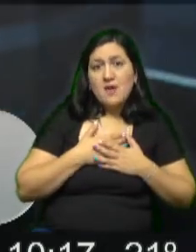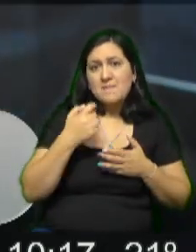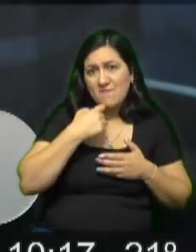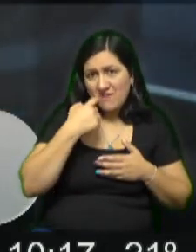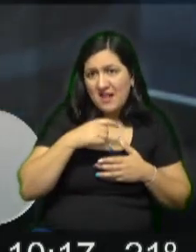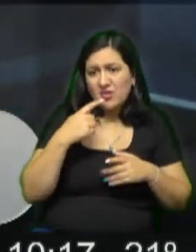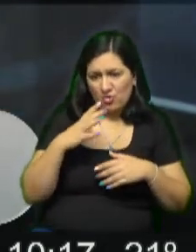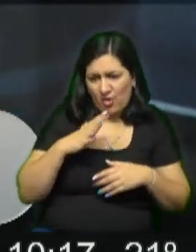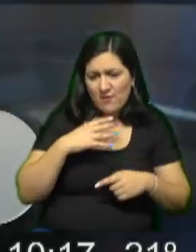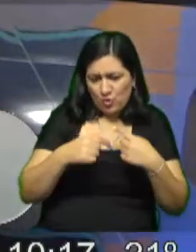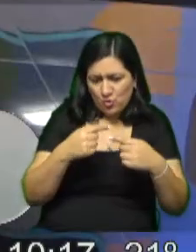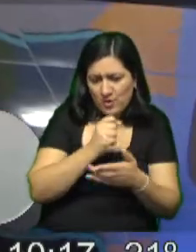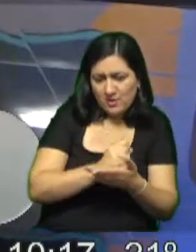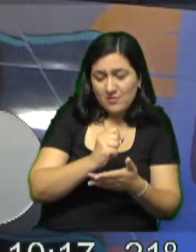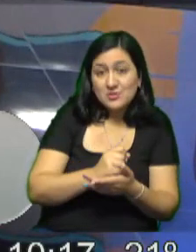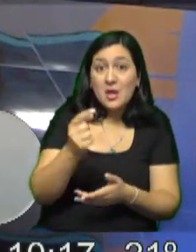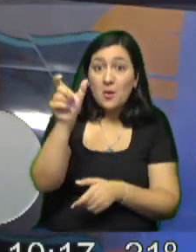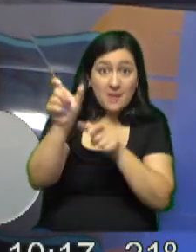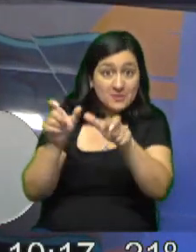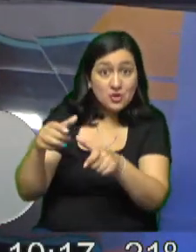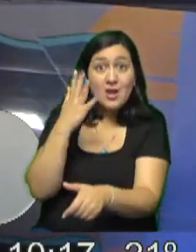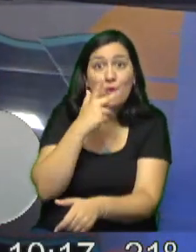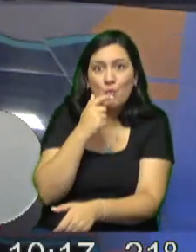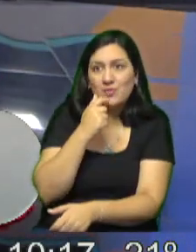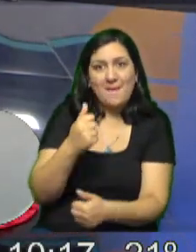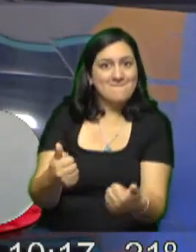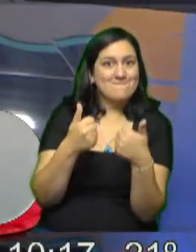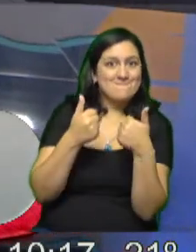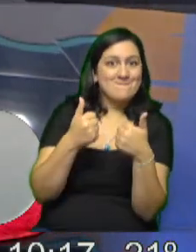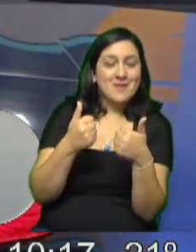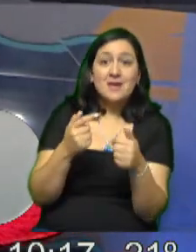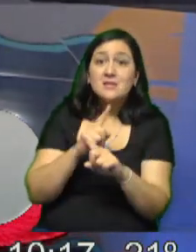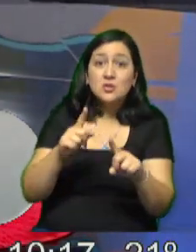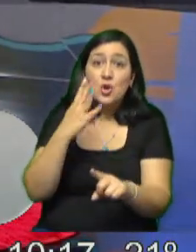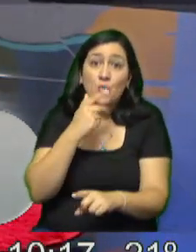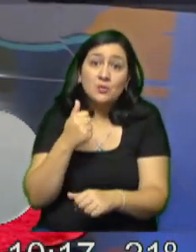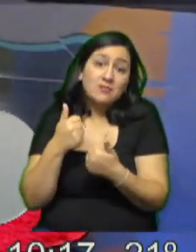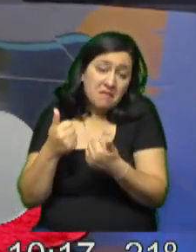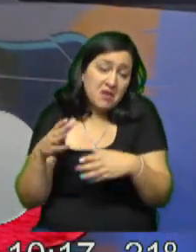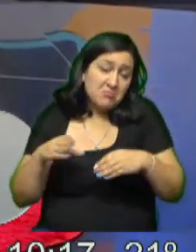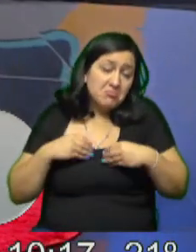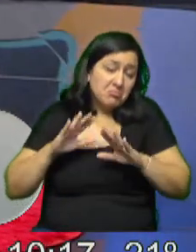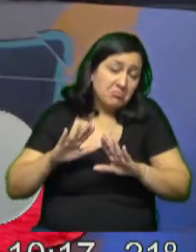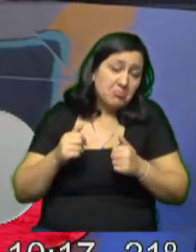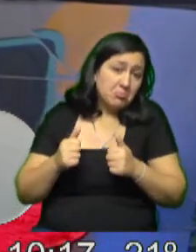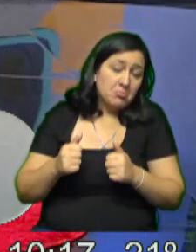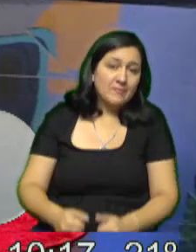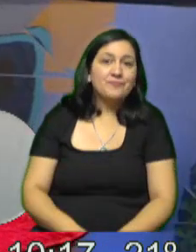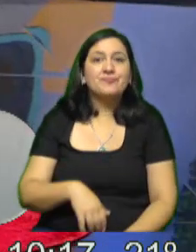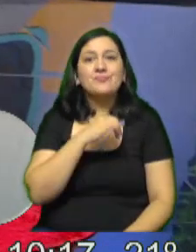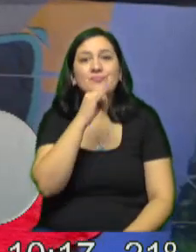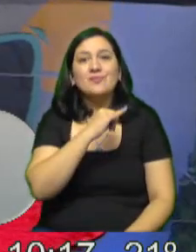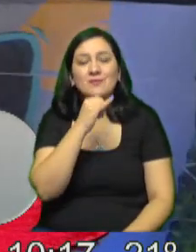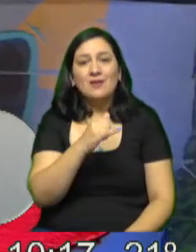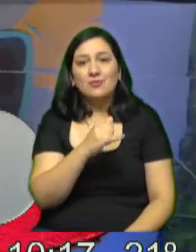por hacer. Y si a alguien le gusta, bienvenido sea. Y si no gusta, ¿yo qué le voy a hacer, no? Te cuento una cosa.